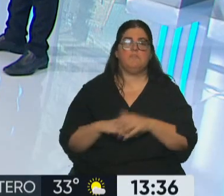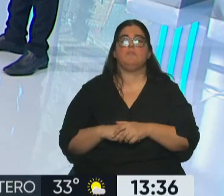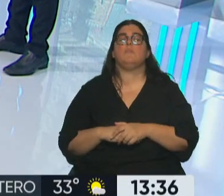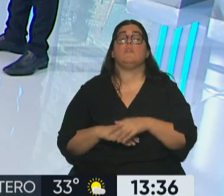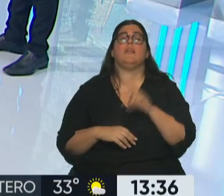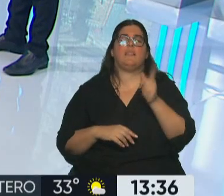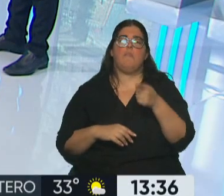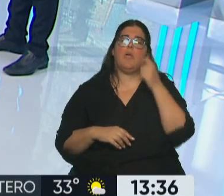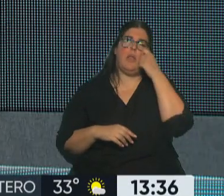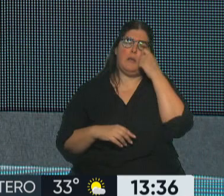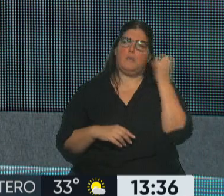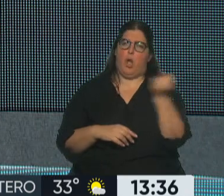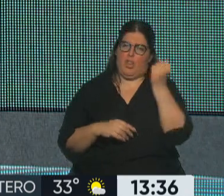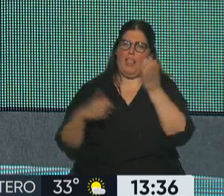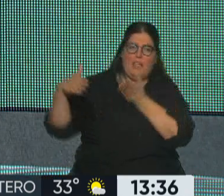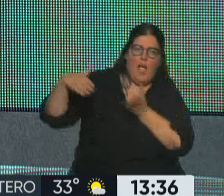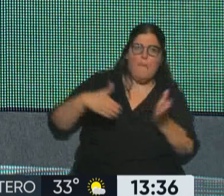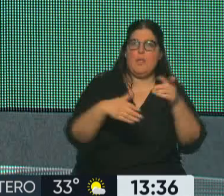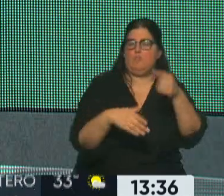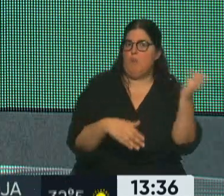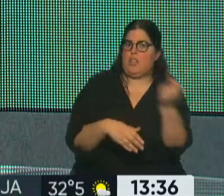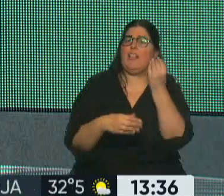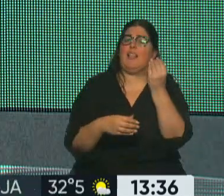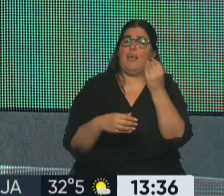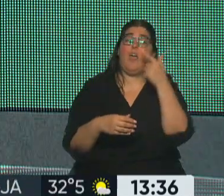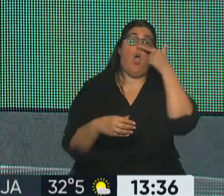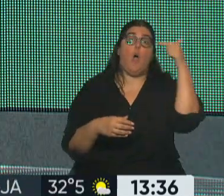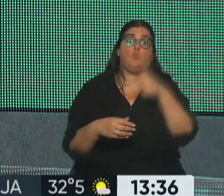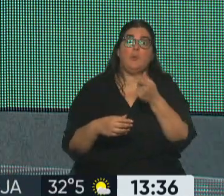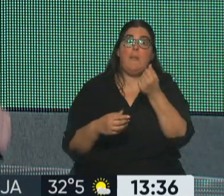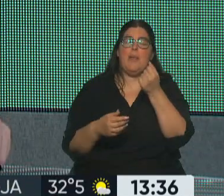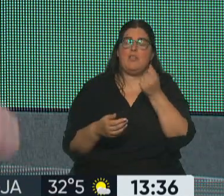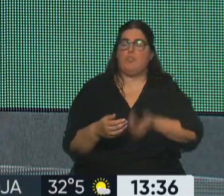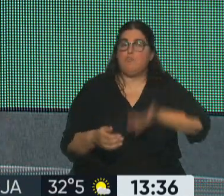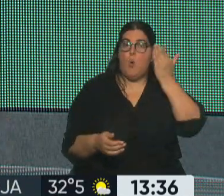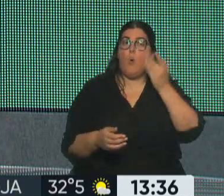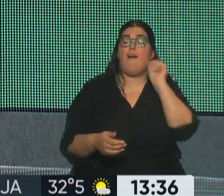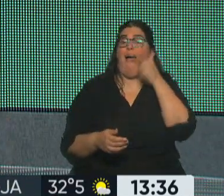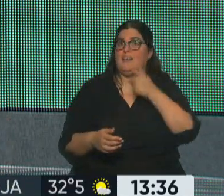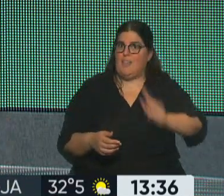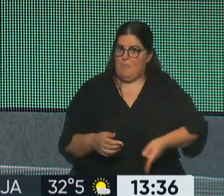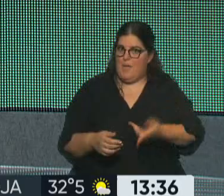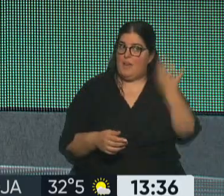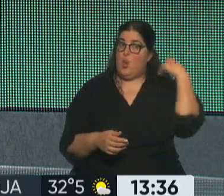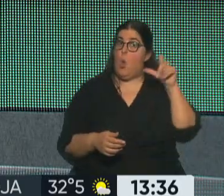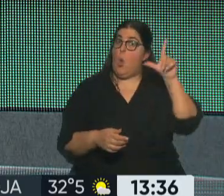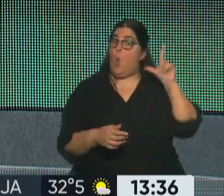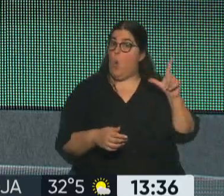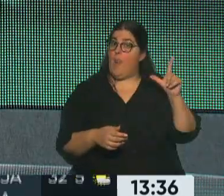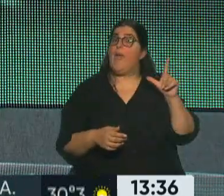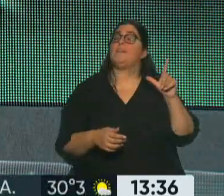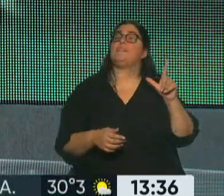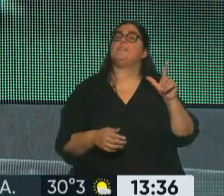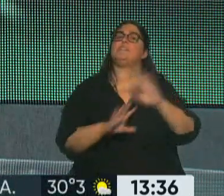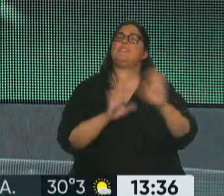importancia capital de estas rutas fue un impacto en el precio de los combustibles y del gas el lunes la Unión Europea había un artículo esta semana